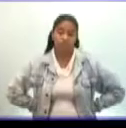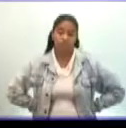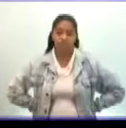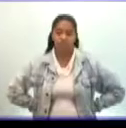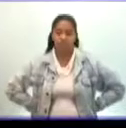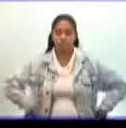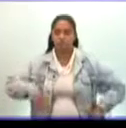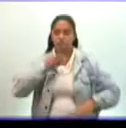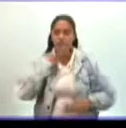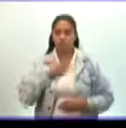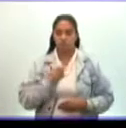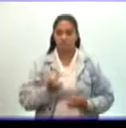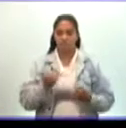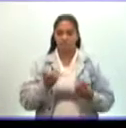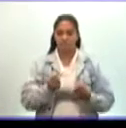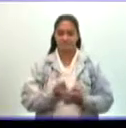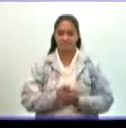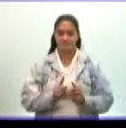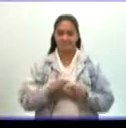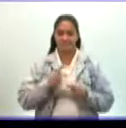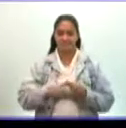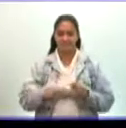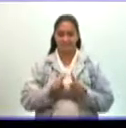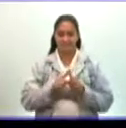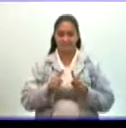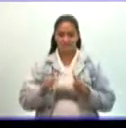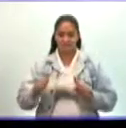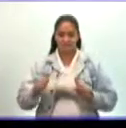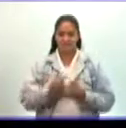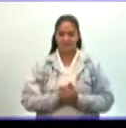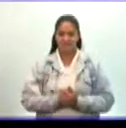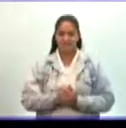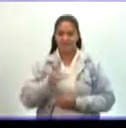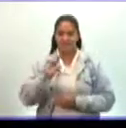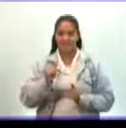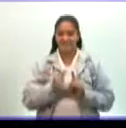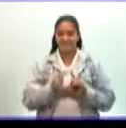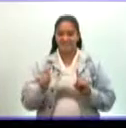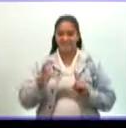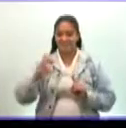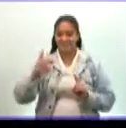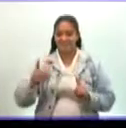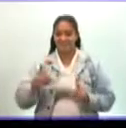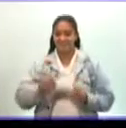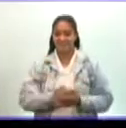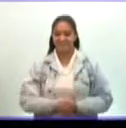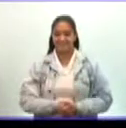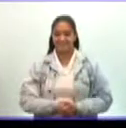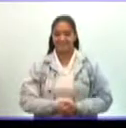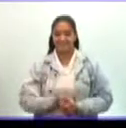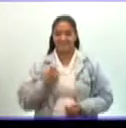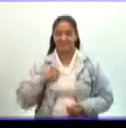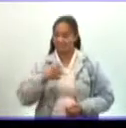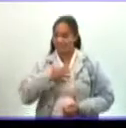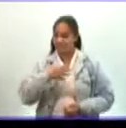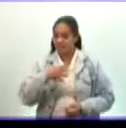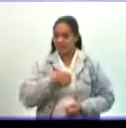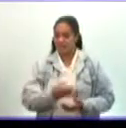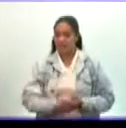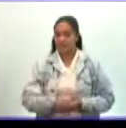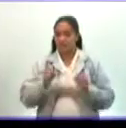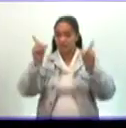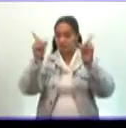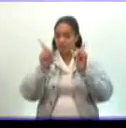¿Cómo calculamos ahora el otro segmento? Hablamos del segmento CD. Ya tenemos en nuestra